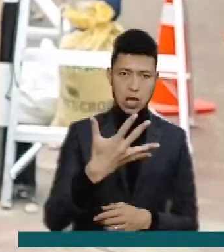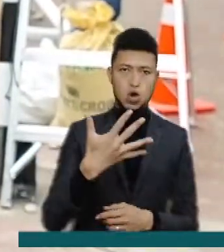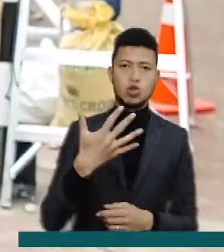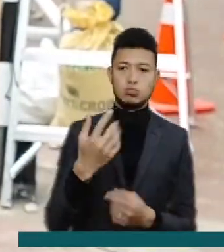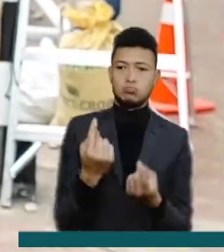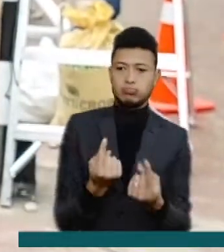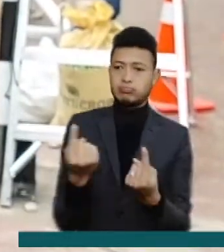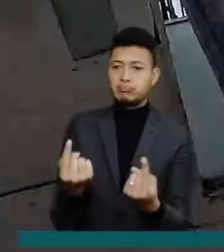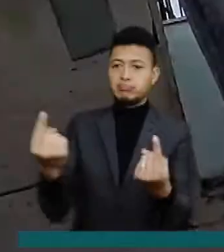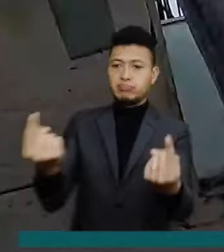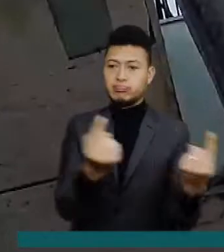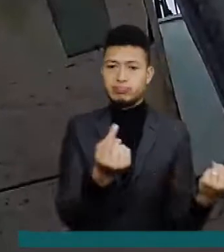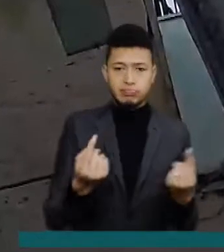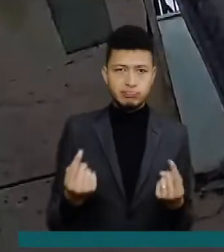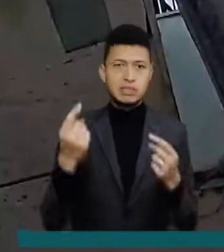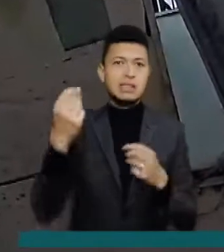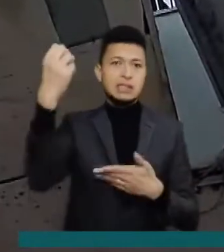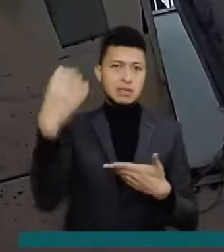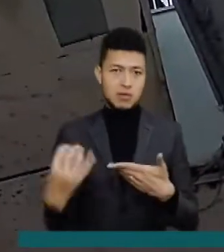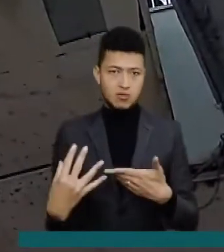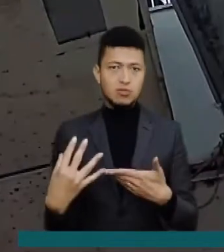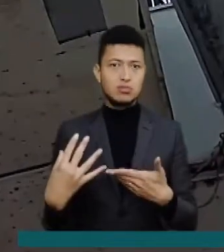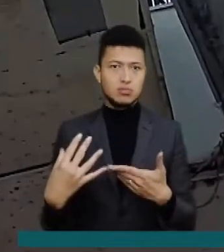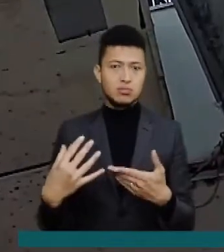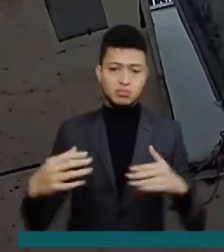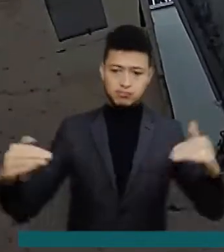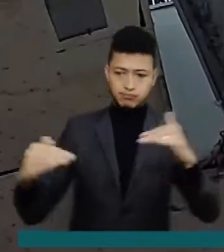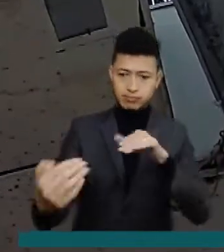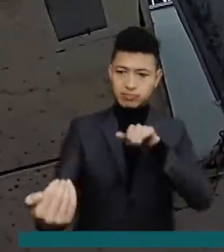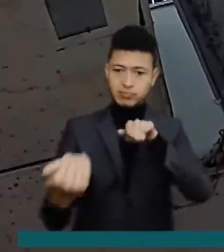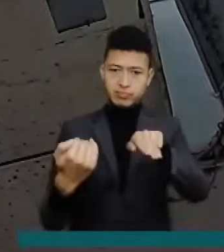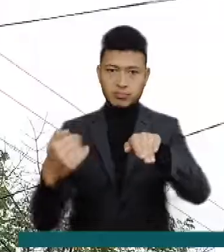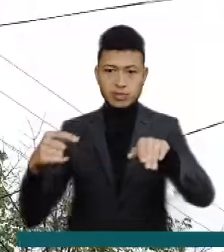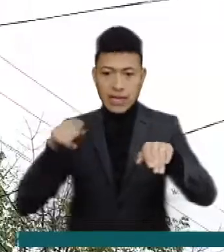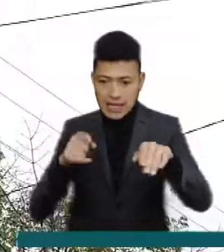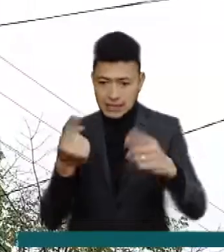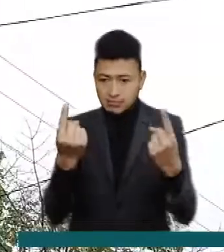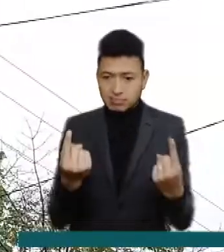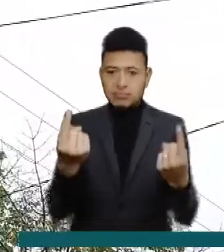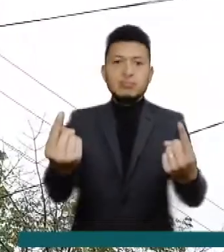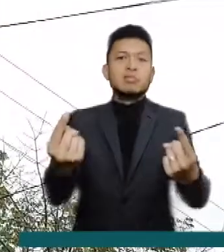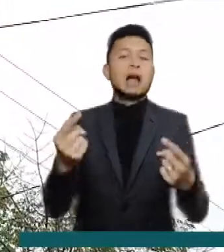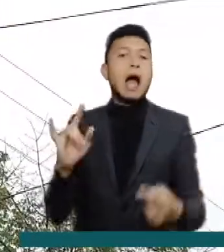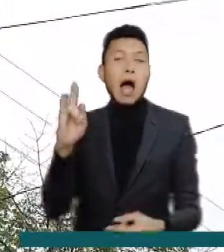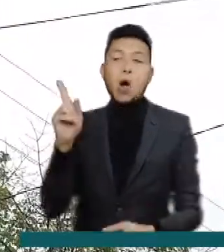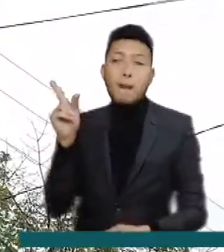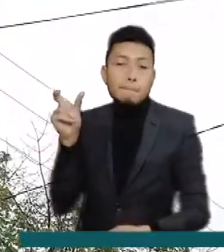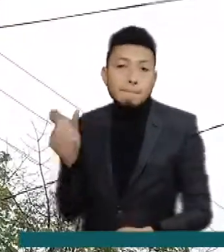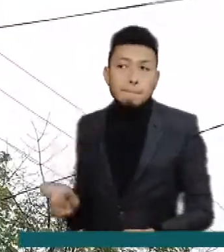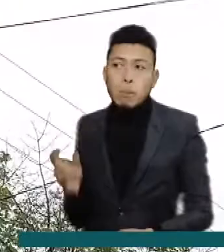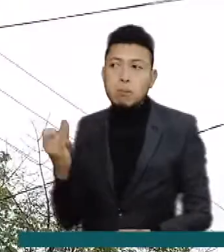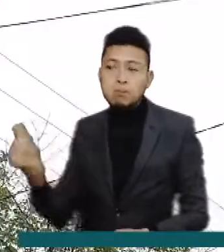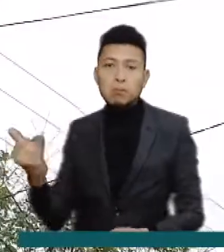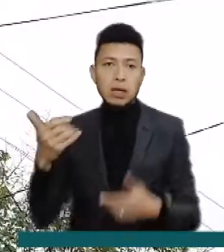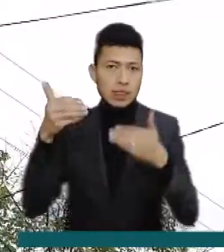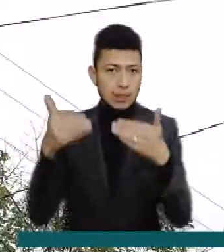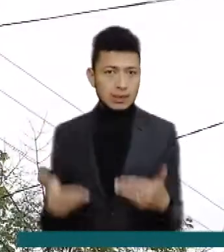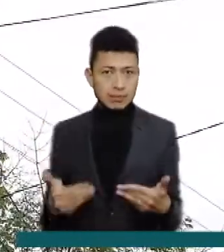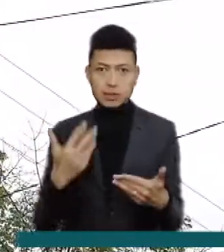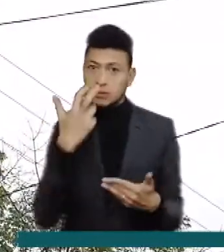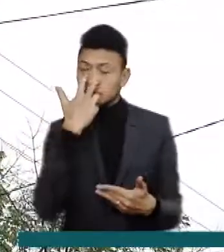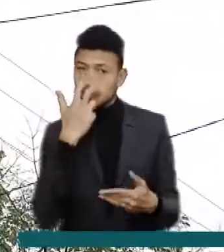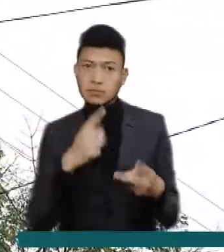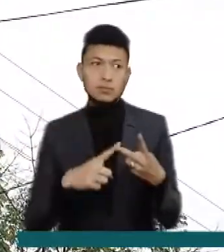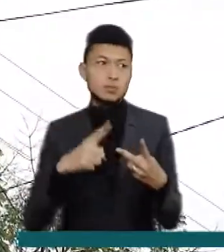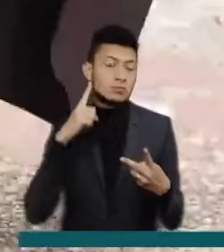intersecciones semafóricas. Son precisamente para toda aquella persona que tenga algún tipo de